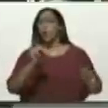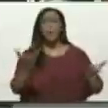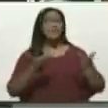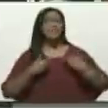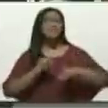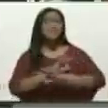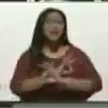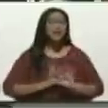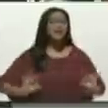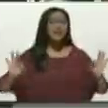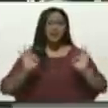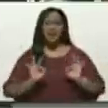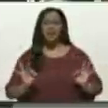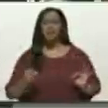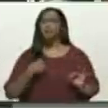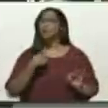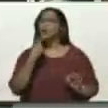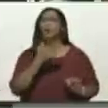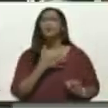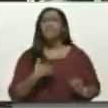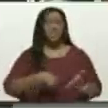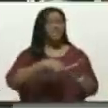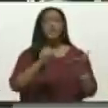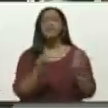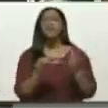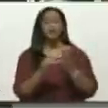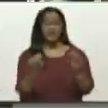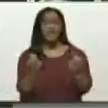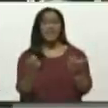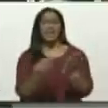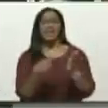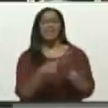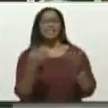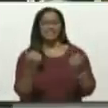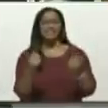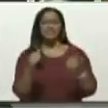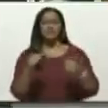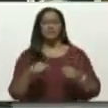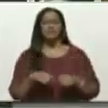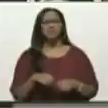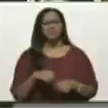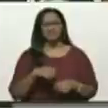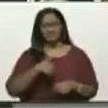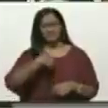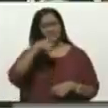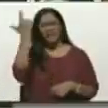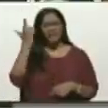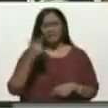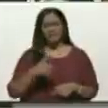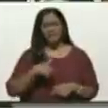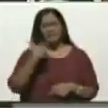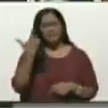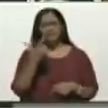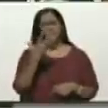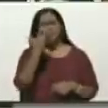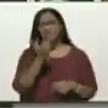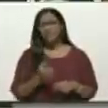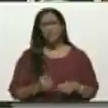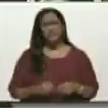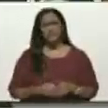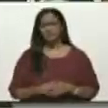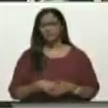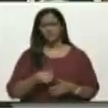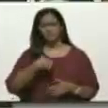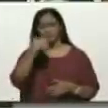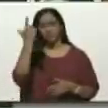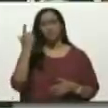nada. Yo digo lo que ustedes quieran y firmo donde ustedes quieran. Triste papel. Muy triste papel. Muy